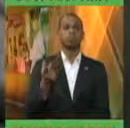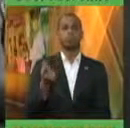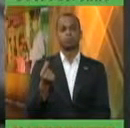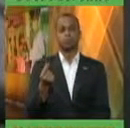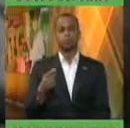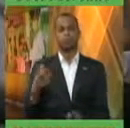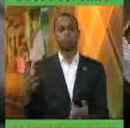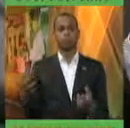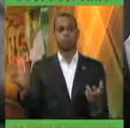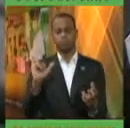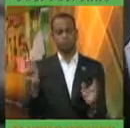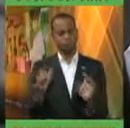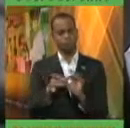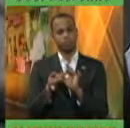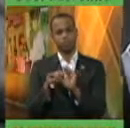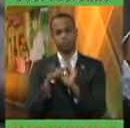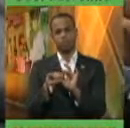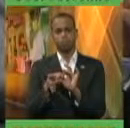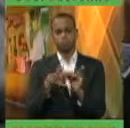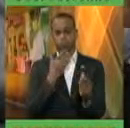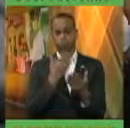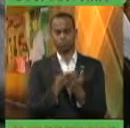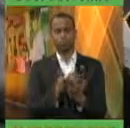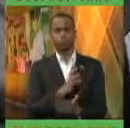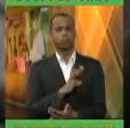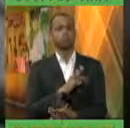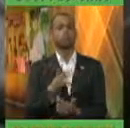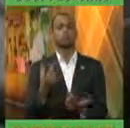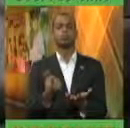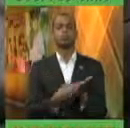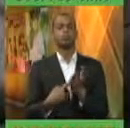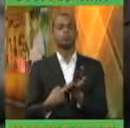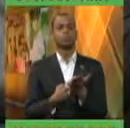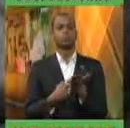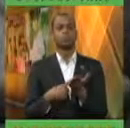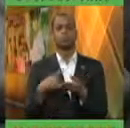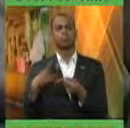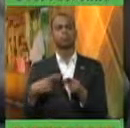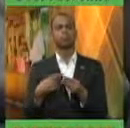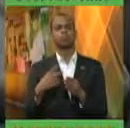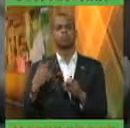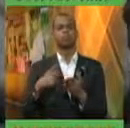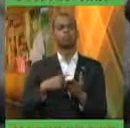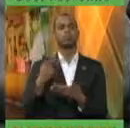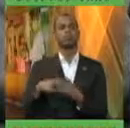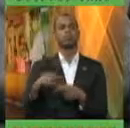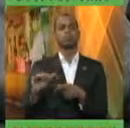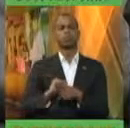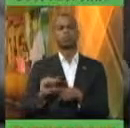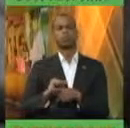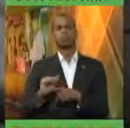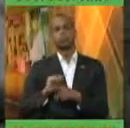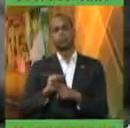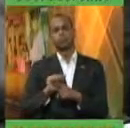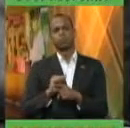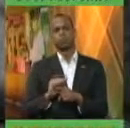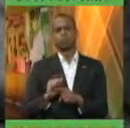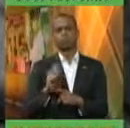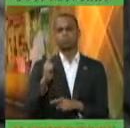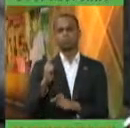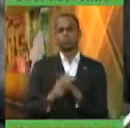también tenemos una sinergia muy buena hemos comenzado a trabajar un programa de capacitación por